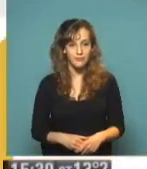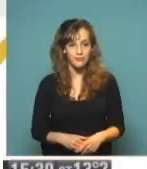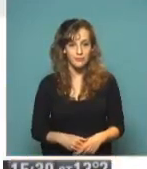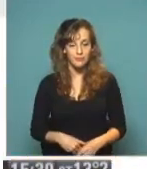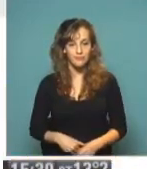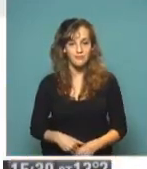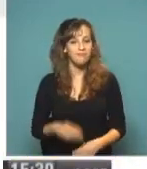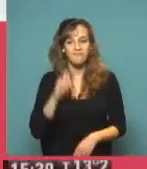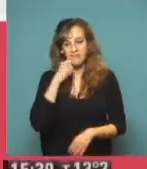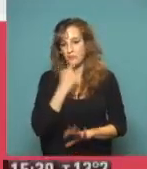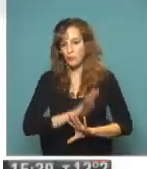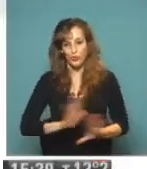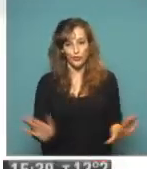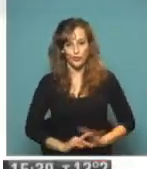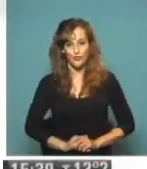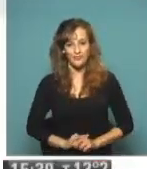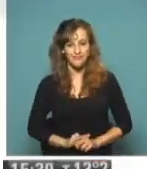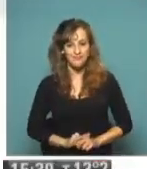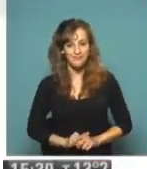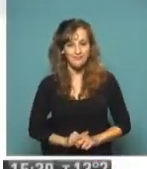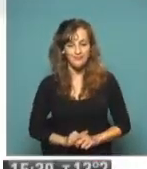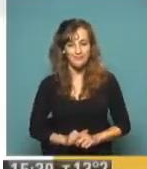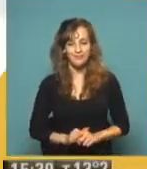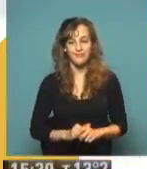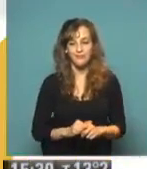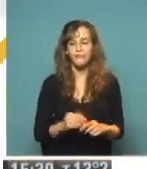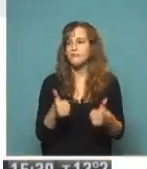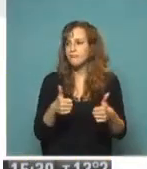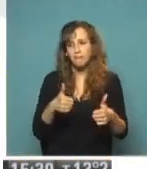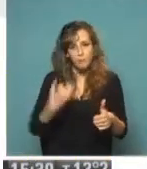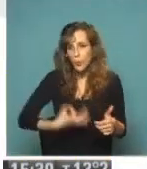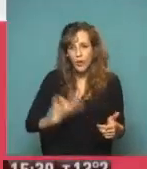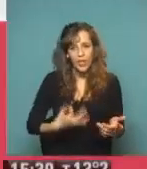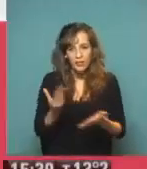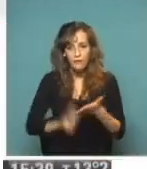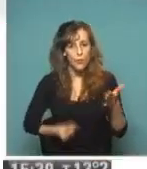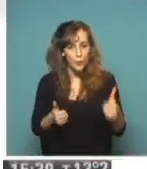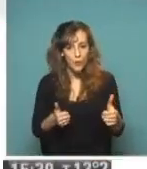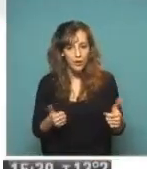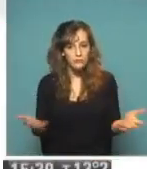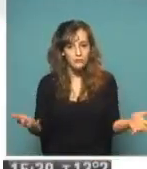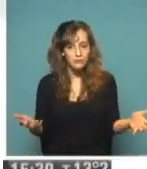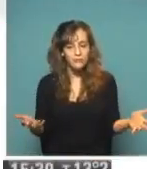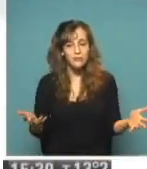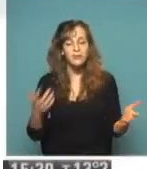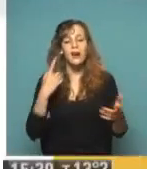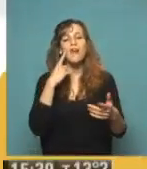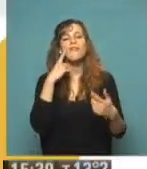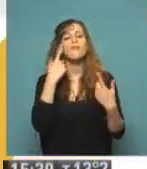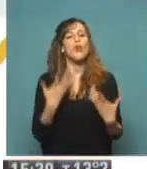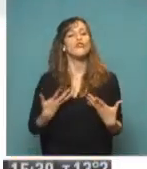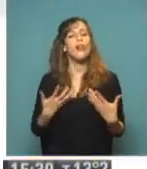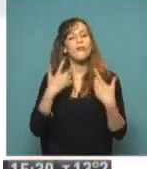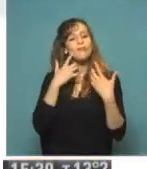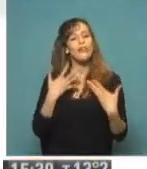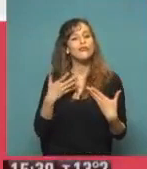Muy bonito. Excelente, para mí está muy bien. Soy ese dibujo, ¿eh? Diego, pero ¿nos mostrás a nosotros? ¿Que decís que